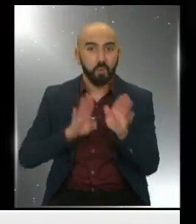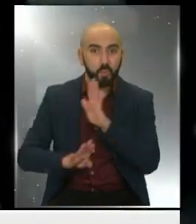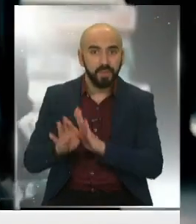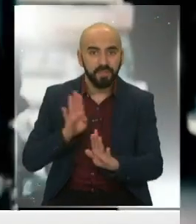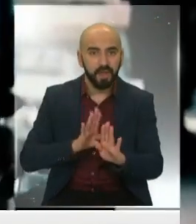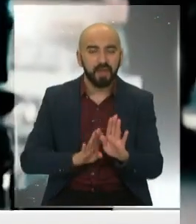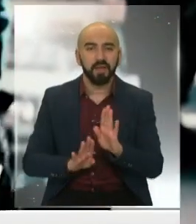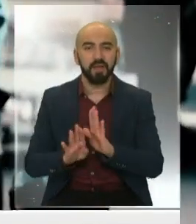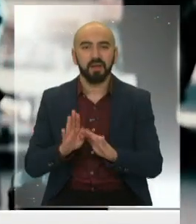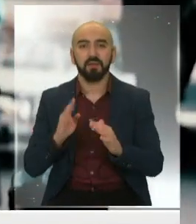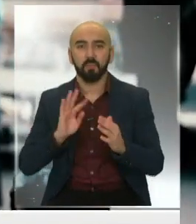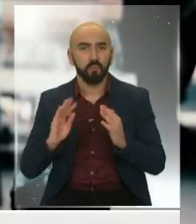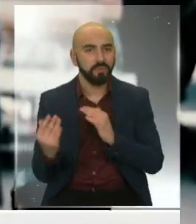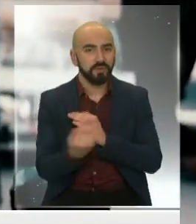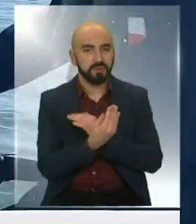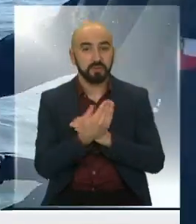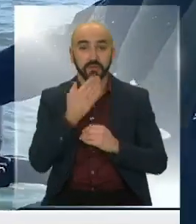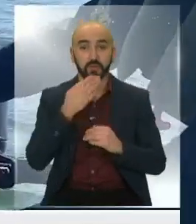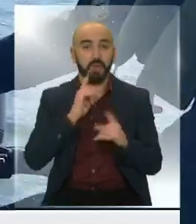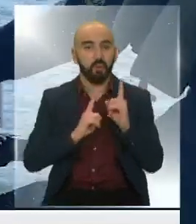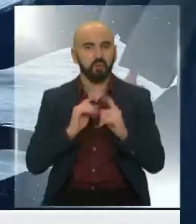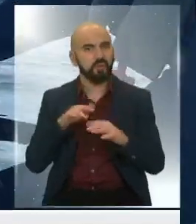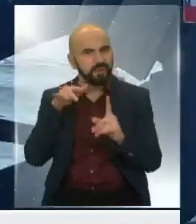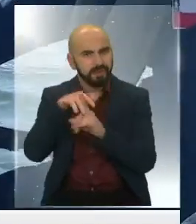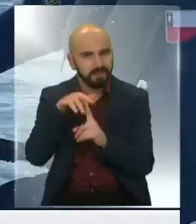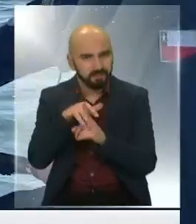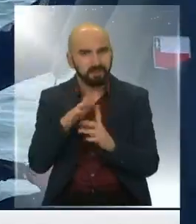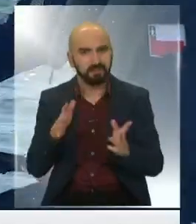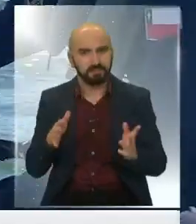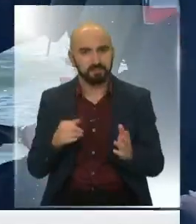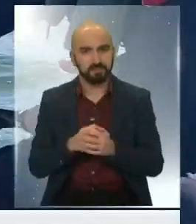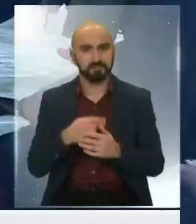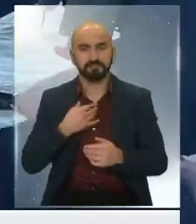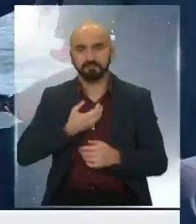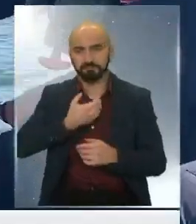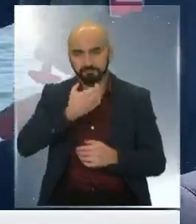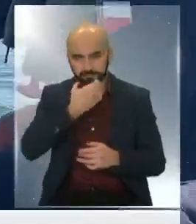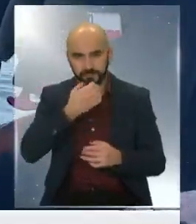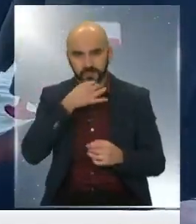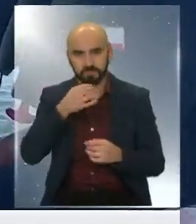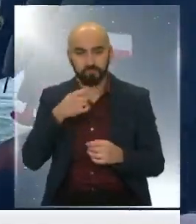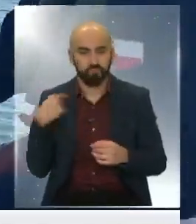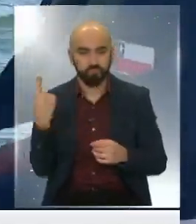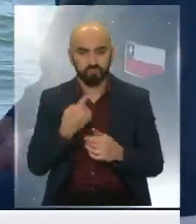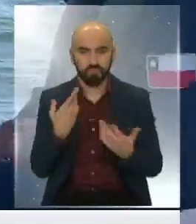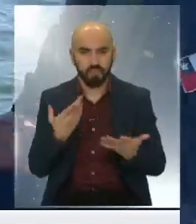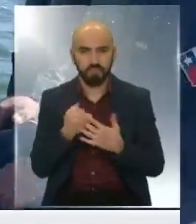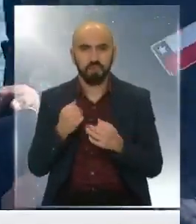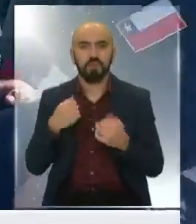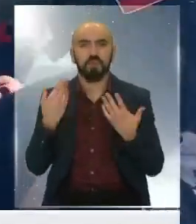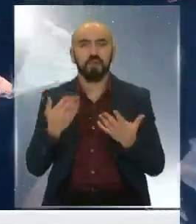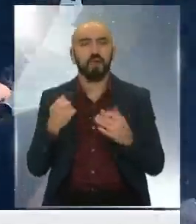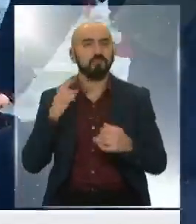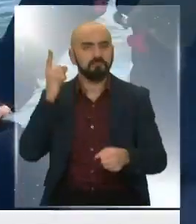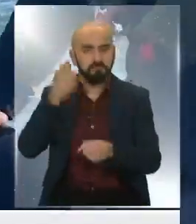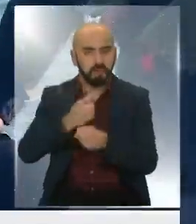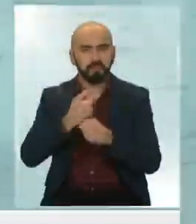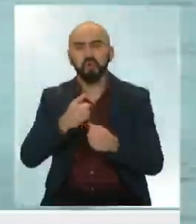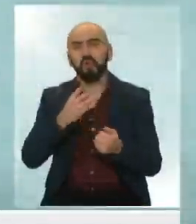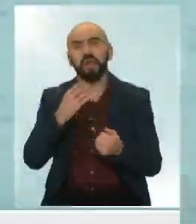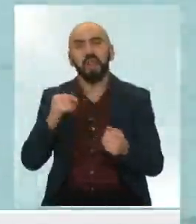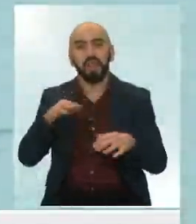incluso a veces llamar la atención. Buenas tardes, esta es la Autoridad Marítima y en estos momentos los insta a salir de la